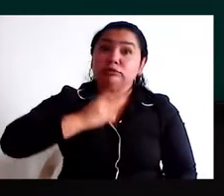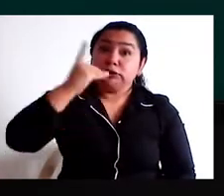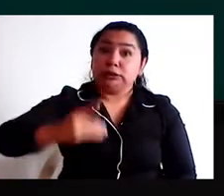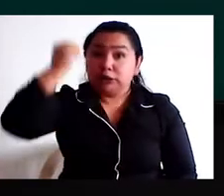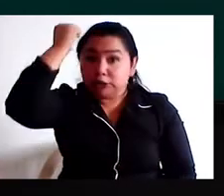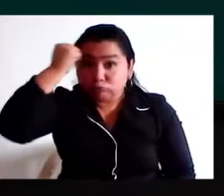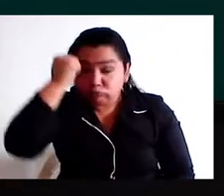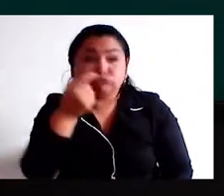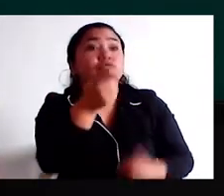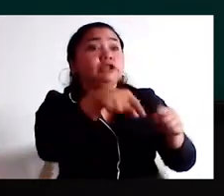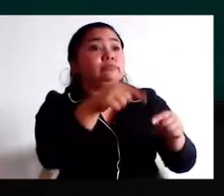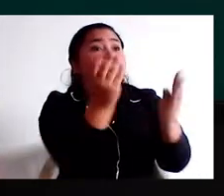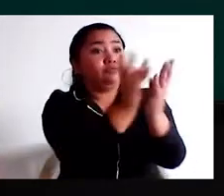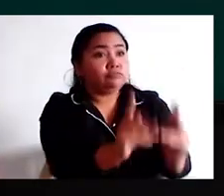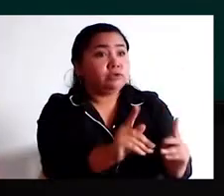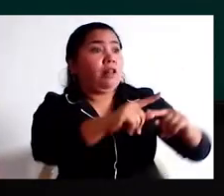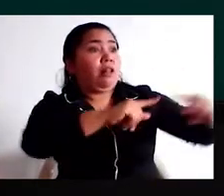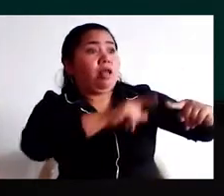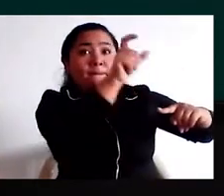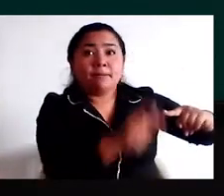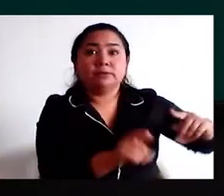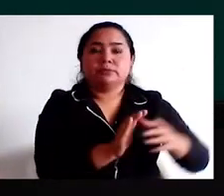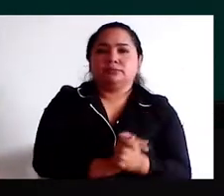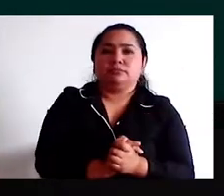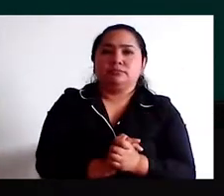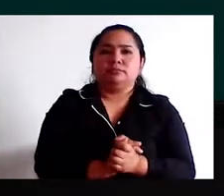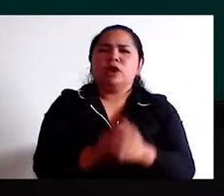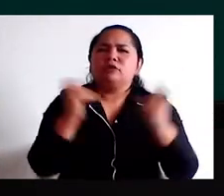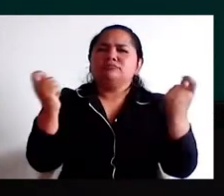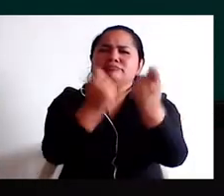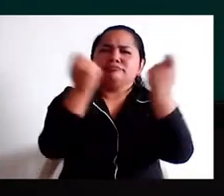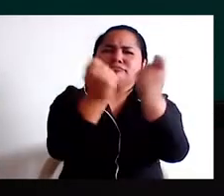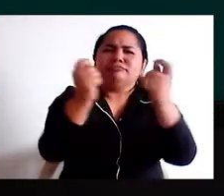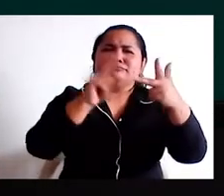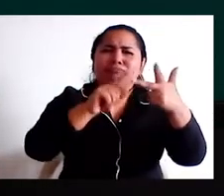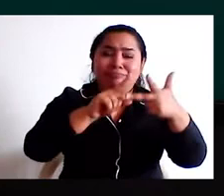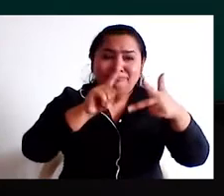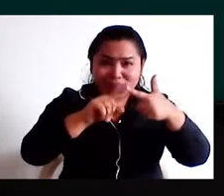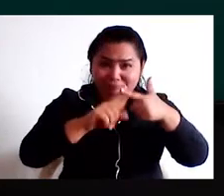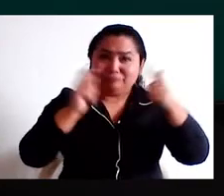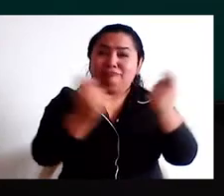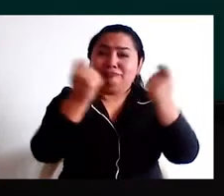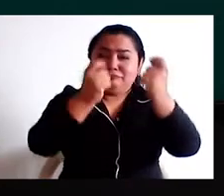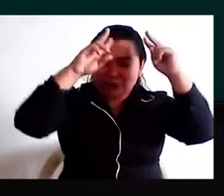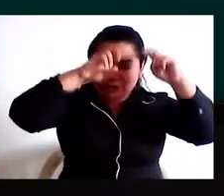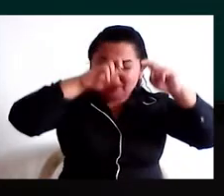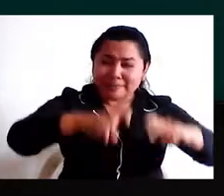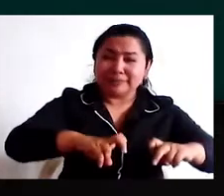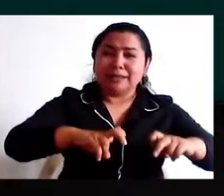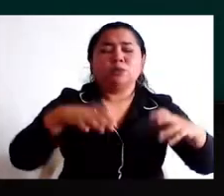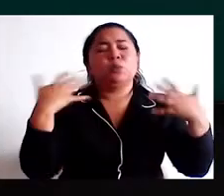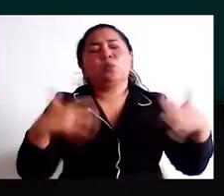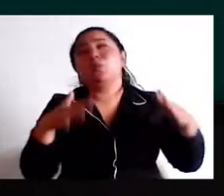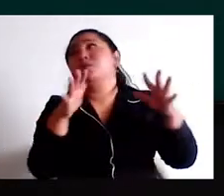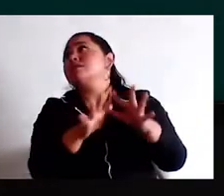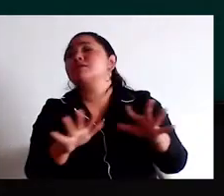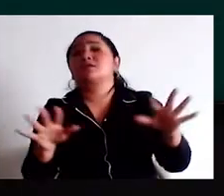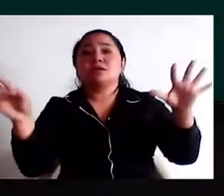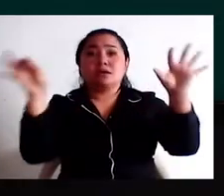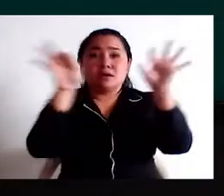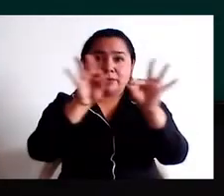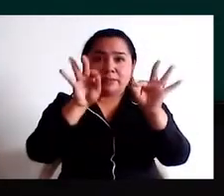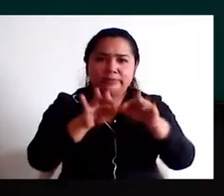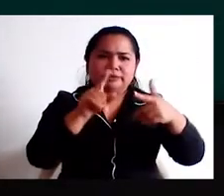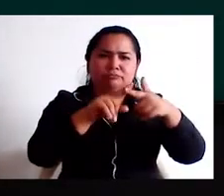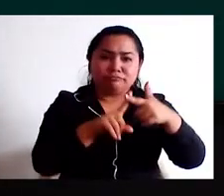dignidad del docente del estudiante del administrativo promover la investigación como una de las funciones misionales más importantes en la